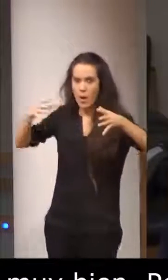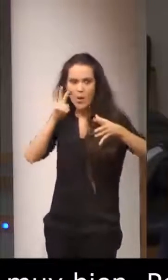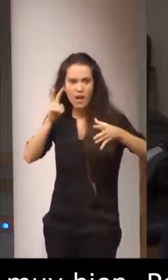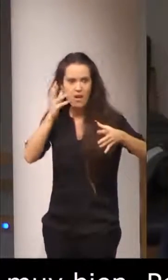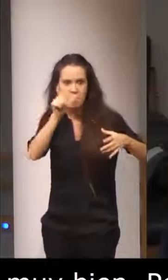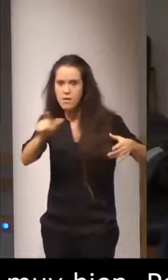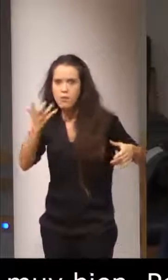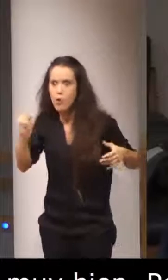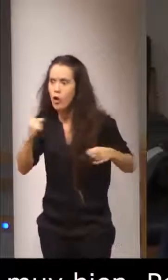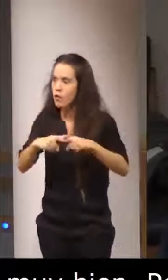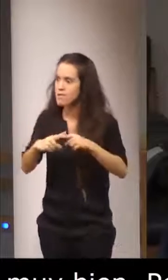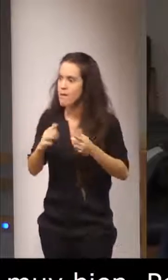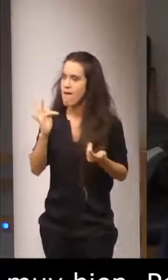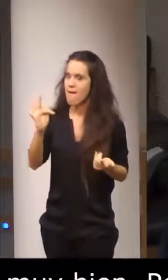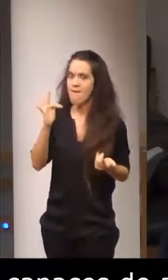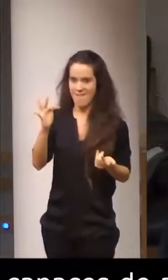desconocidas